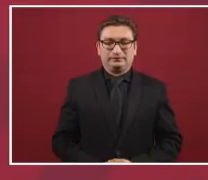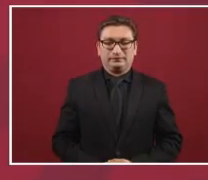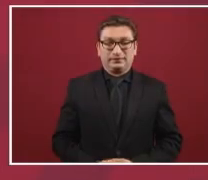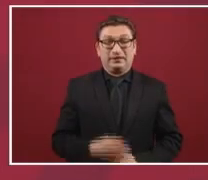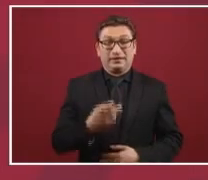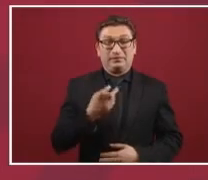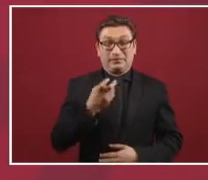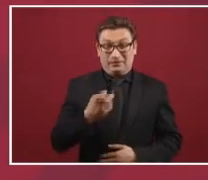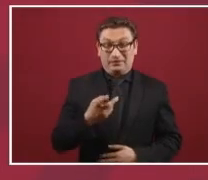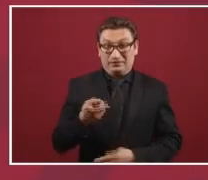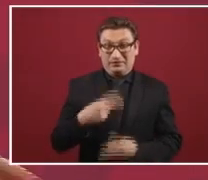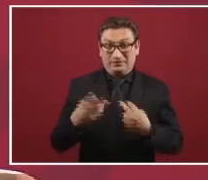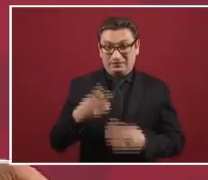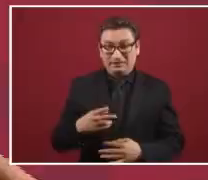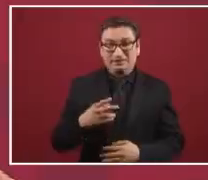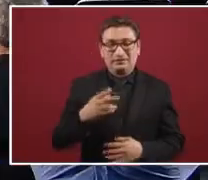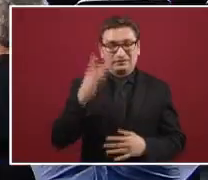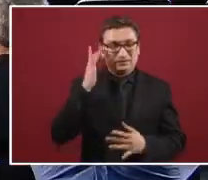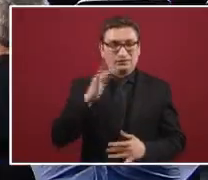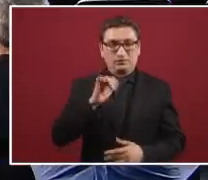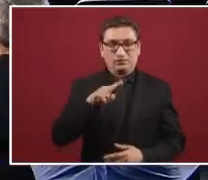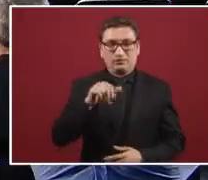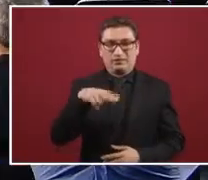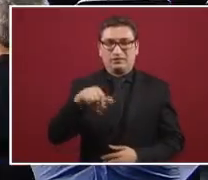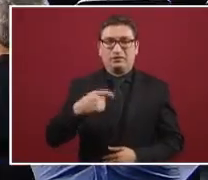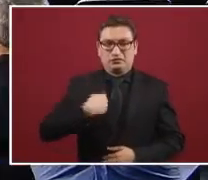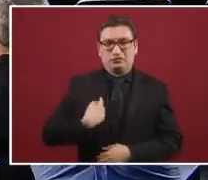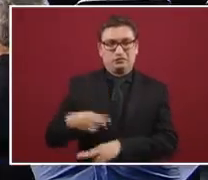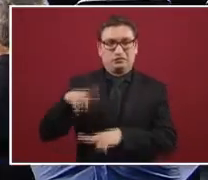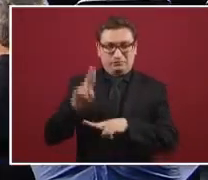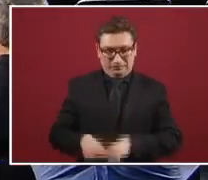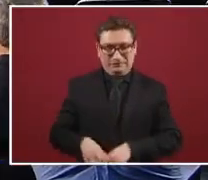San Juana, me voy a sentar,